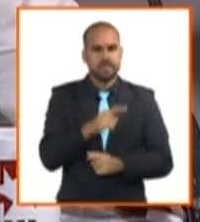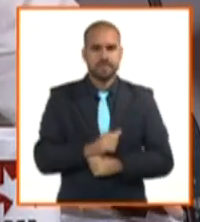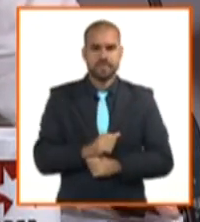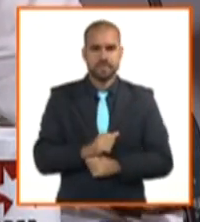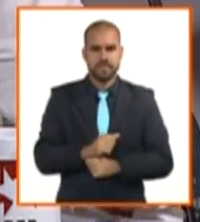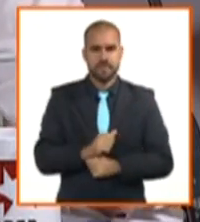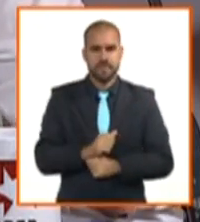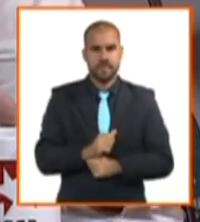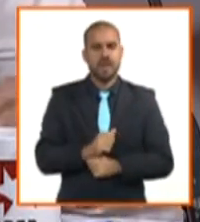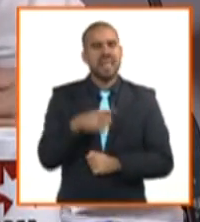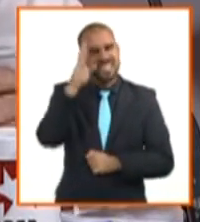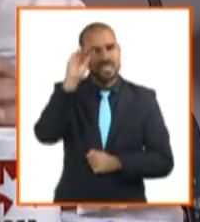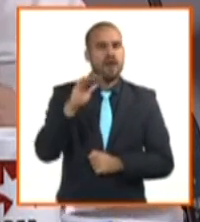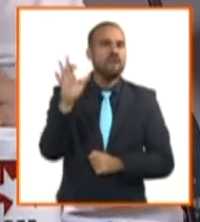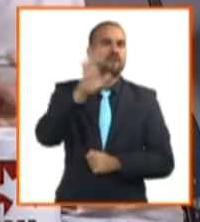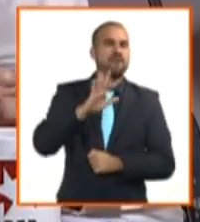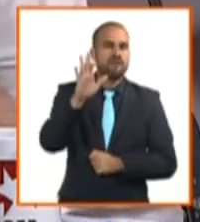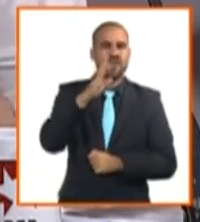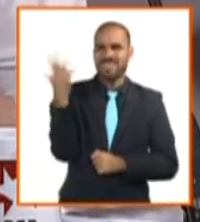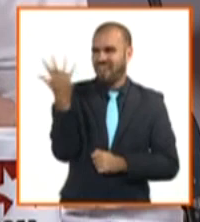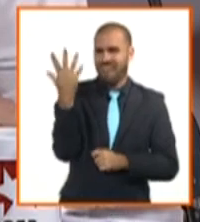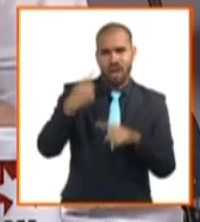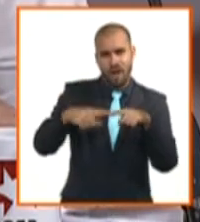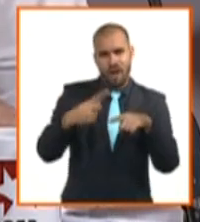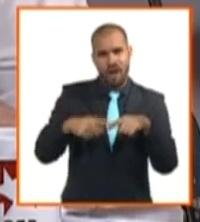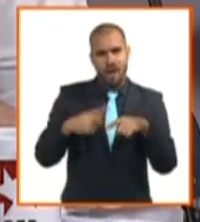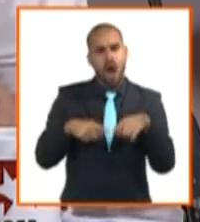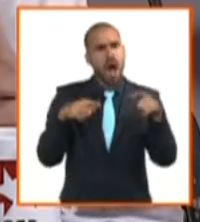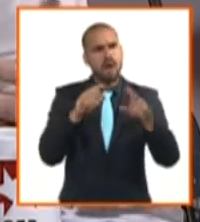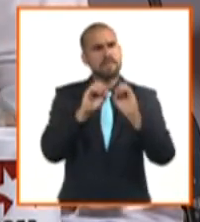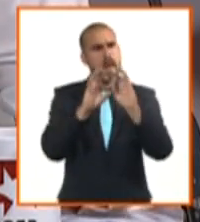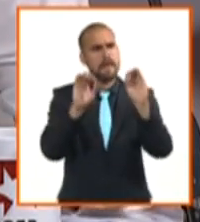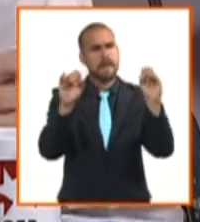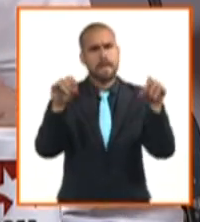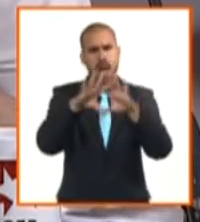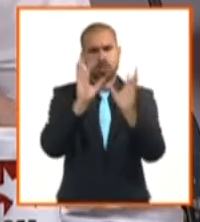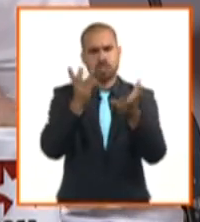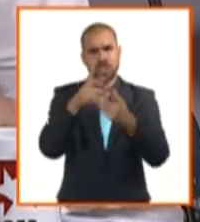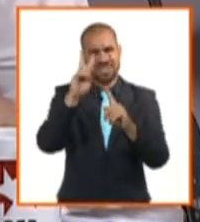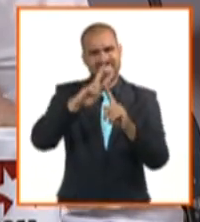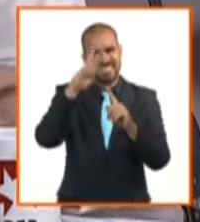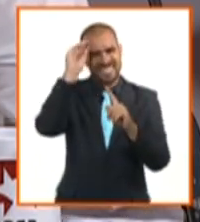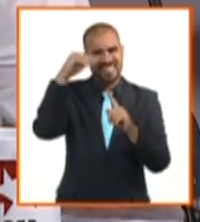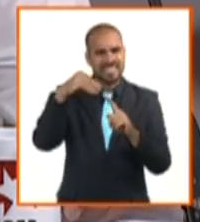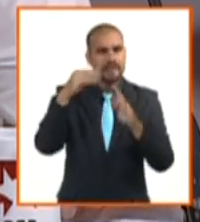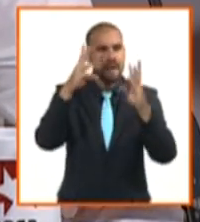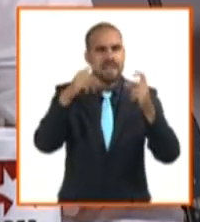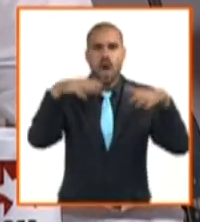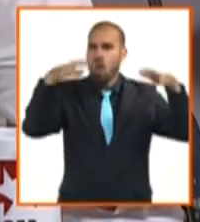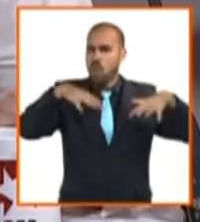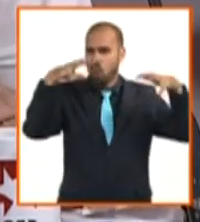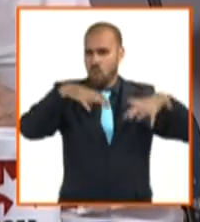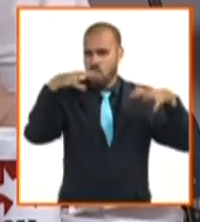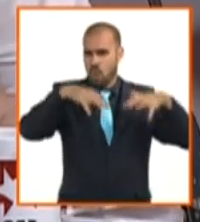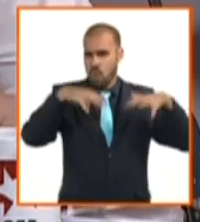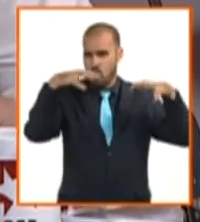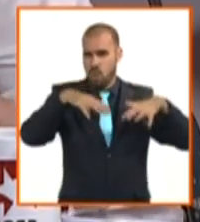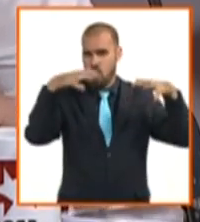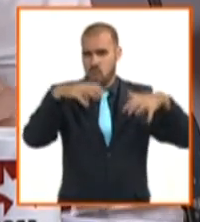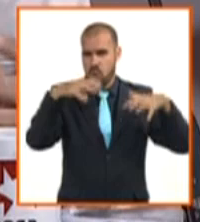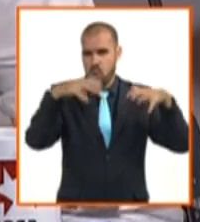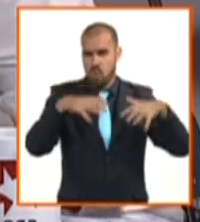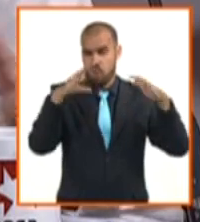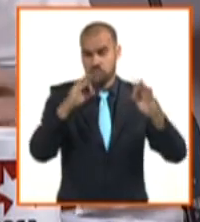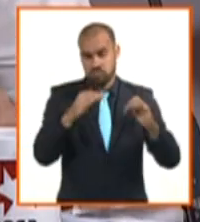física la atmósfera que incluso se han estado también mostrando imágenes en la televisión de los acumulados de precipitaciones que se han estado pronosticando en esto